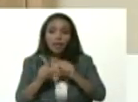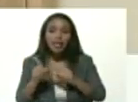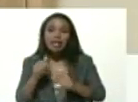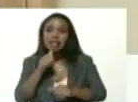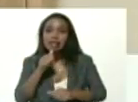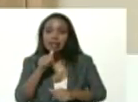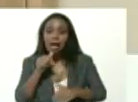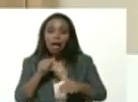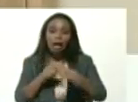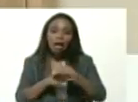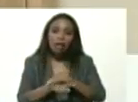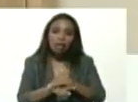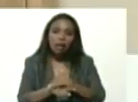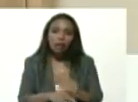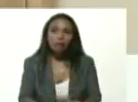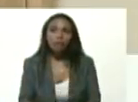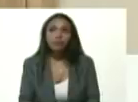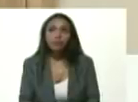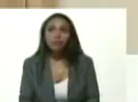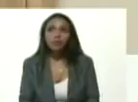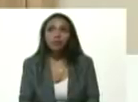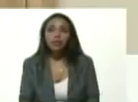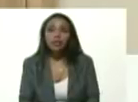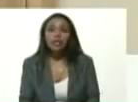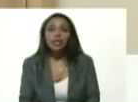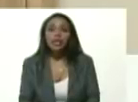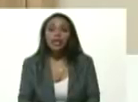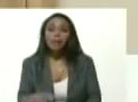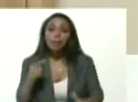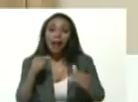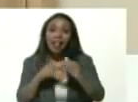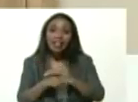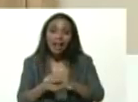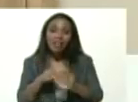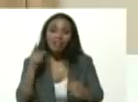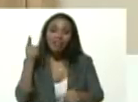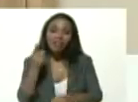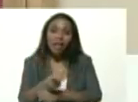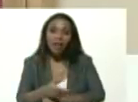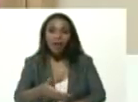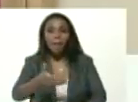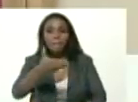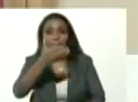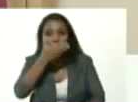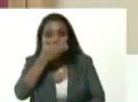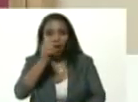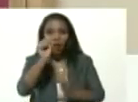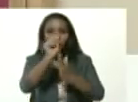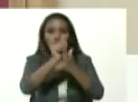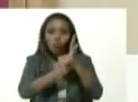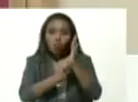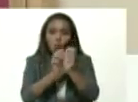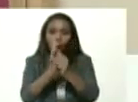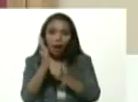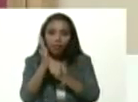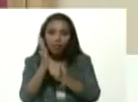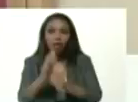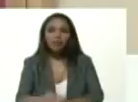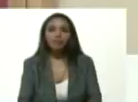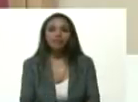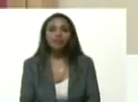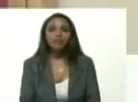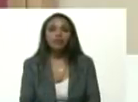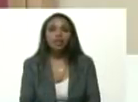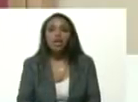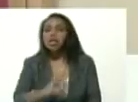entran. Y para entrar tienen que tener toda su protección de tapabocas, de guantes. Y no